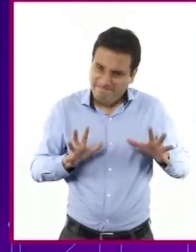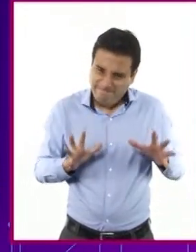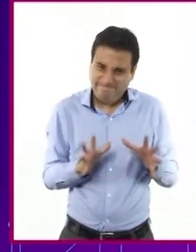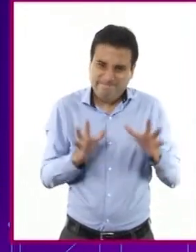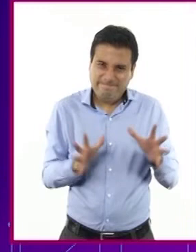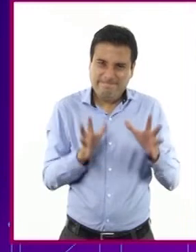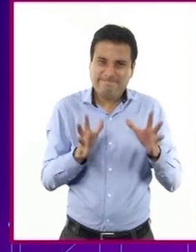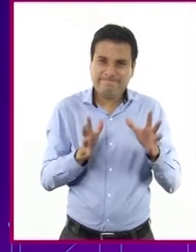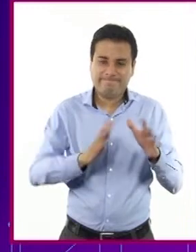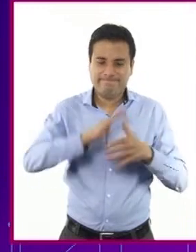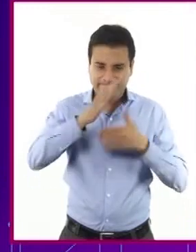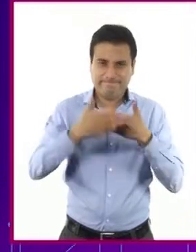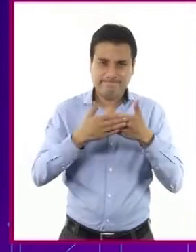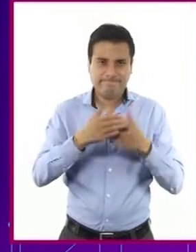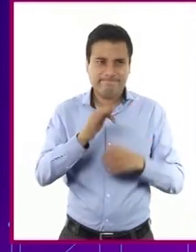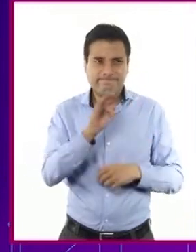guerra